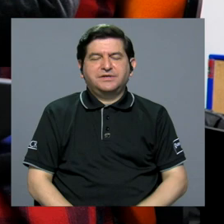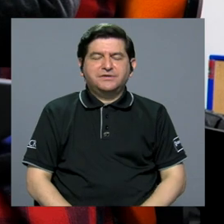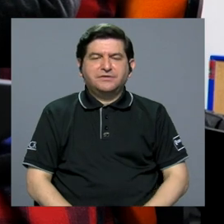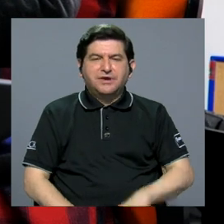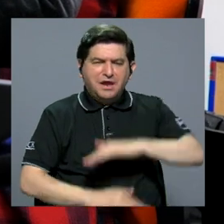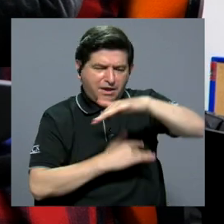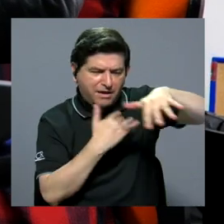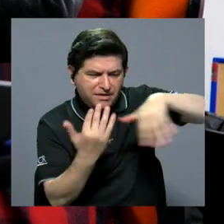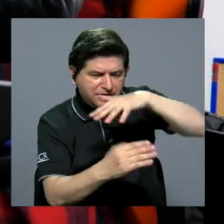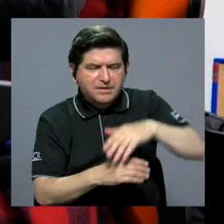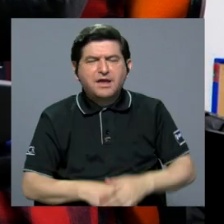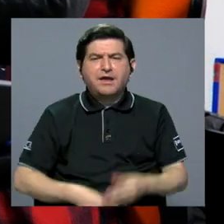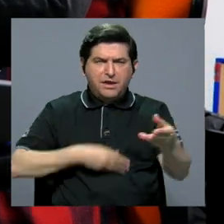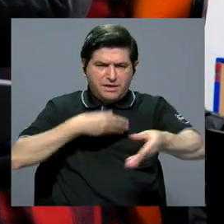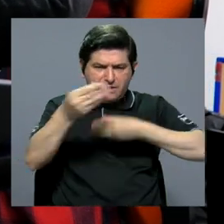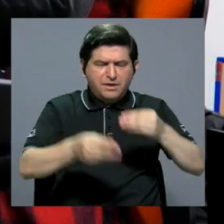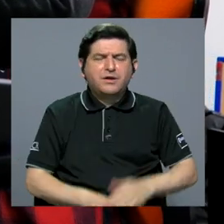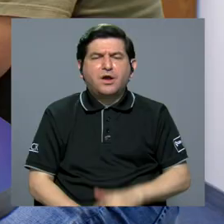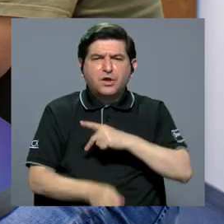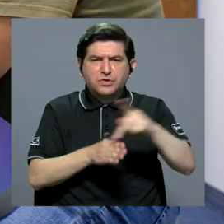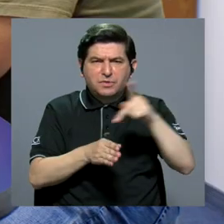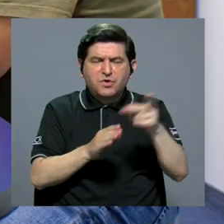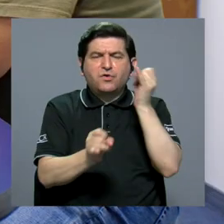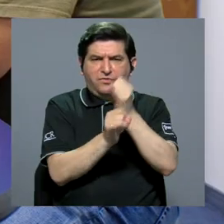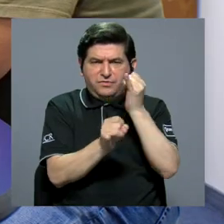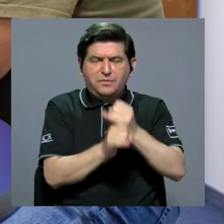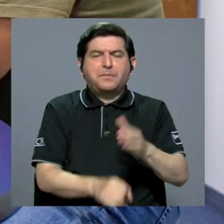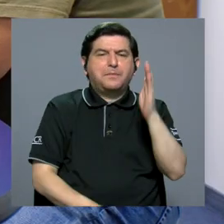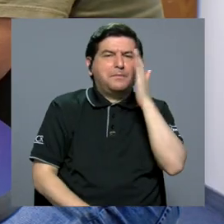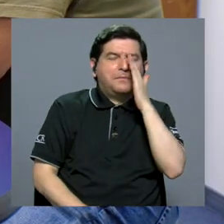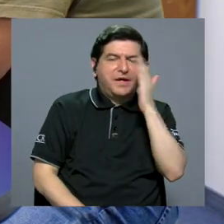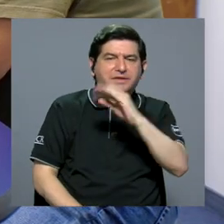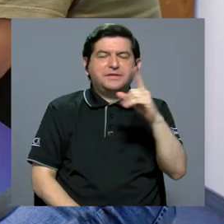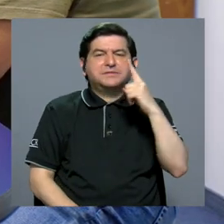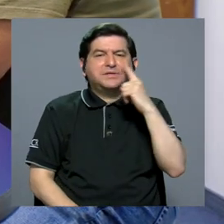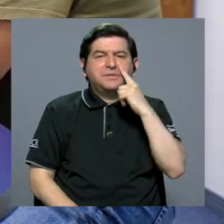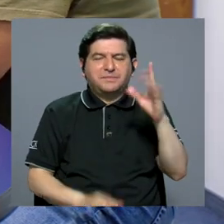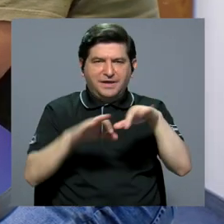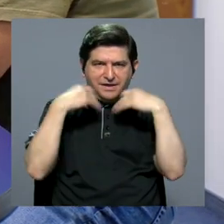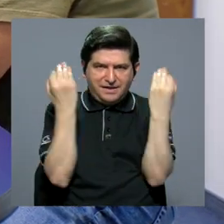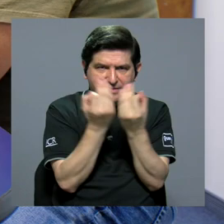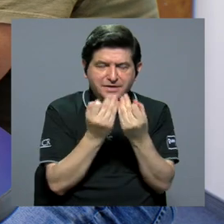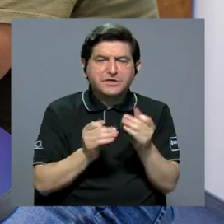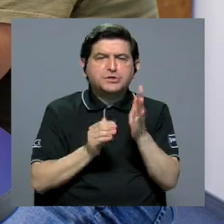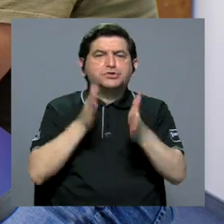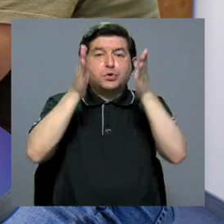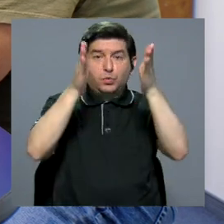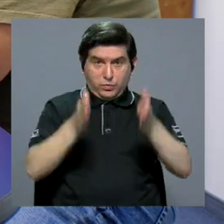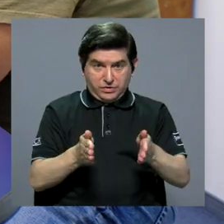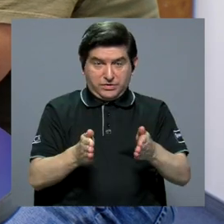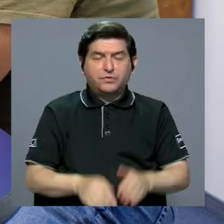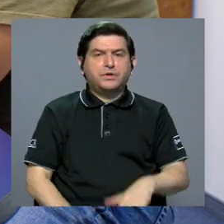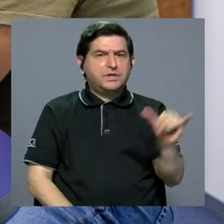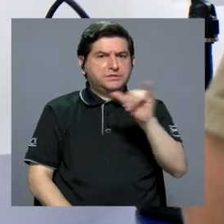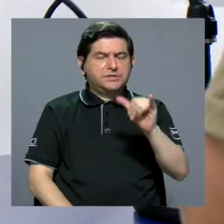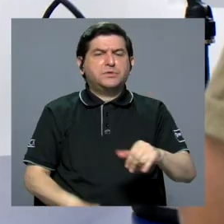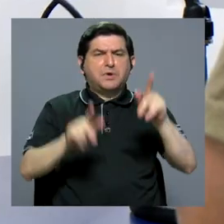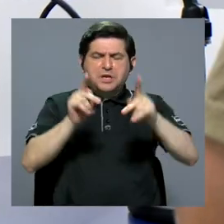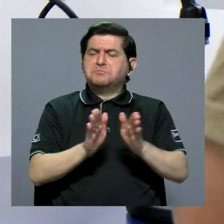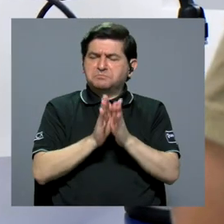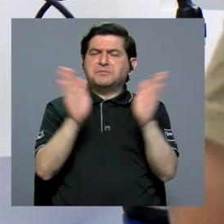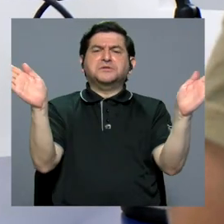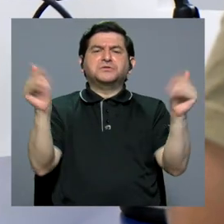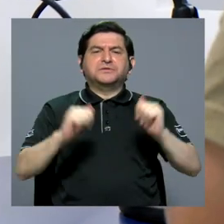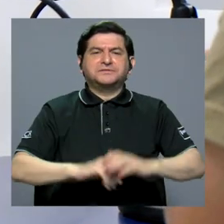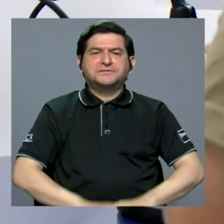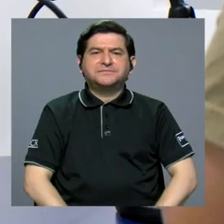e intercambio entre profesionales del instituto, madres y padres de familia, cuidadores y cuidadoras, así como público en